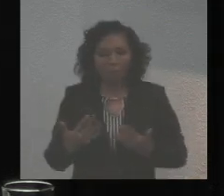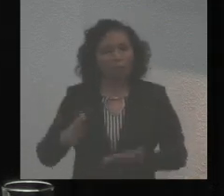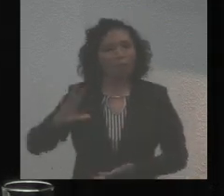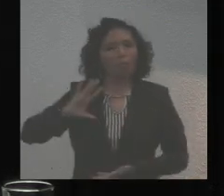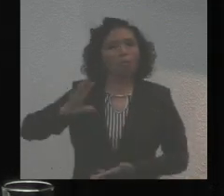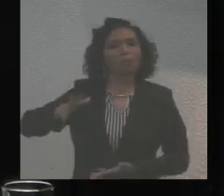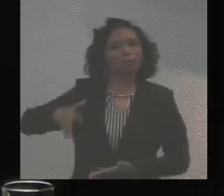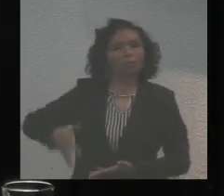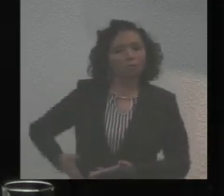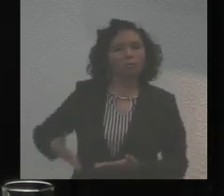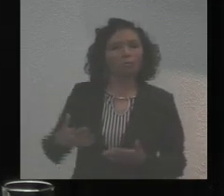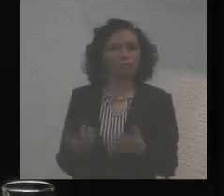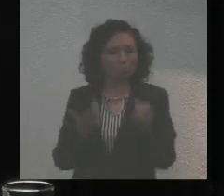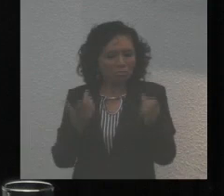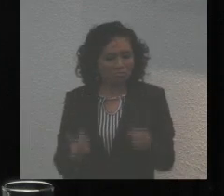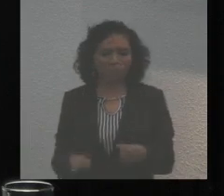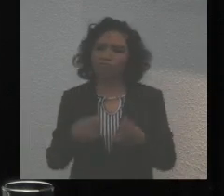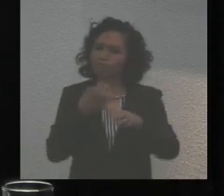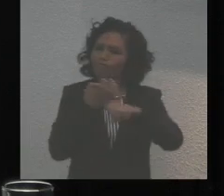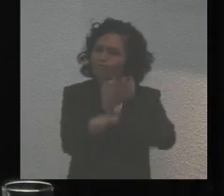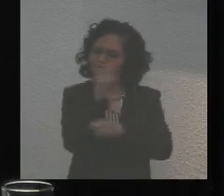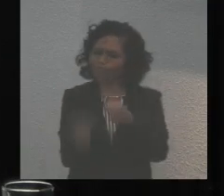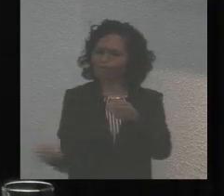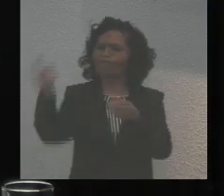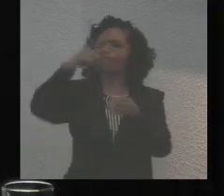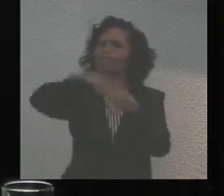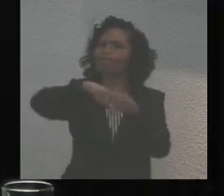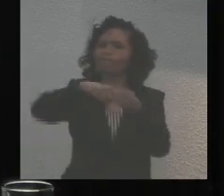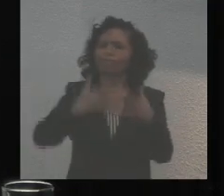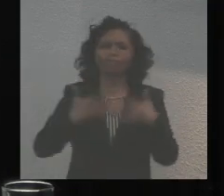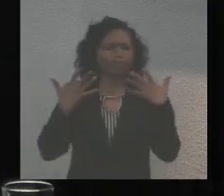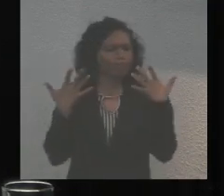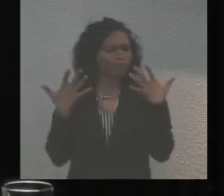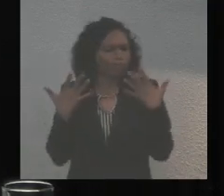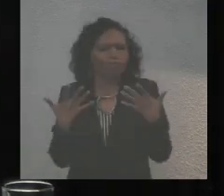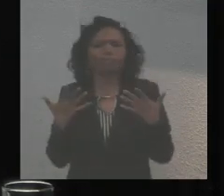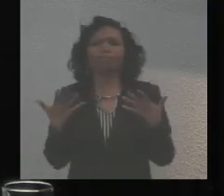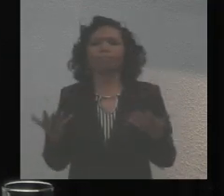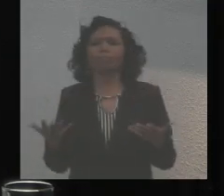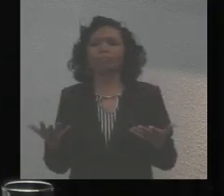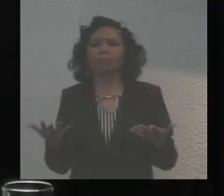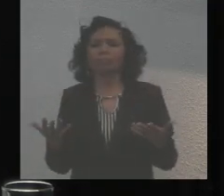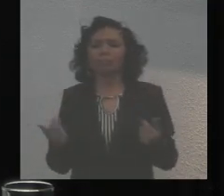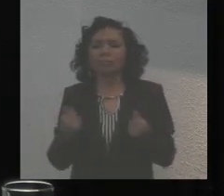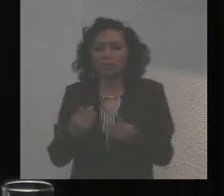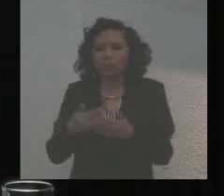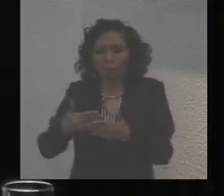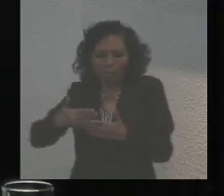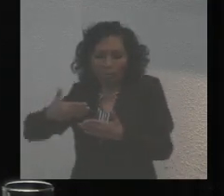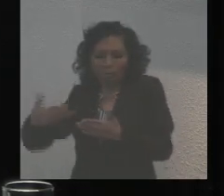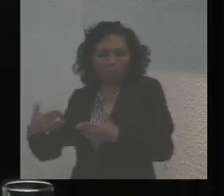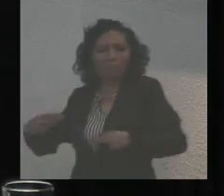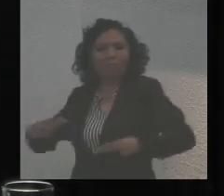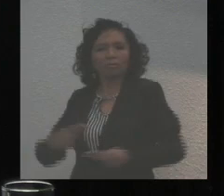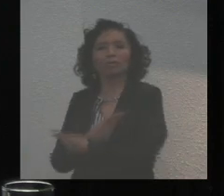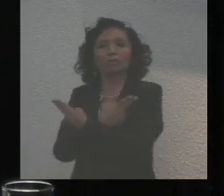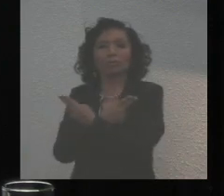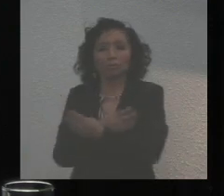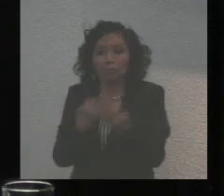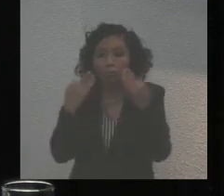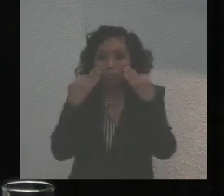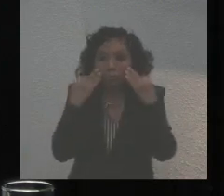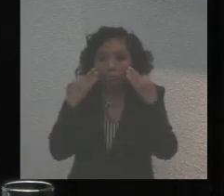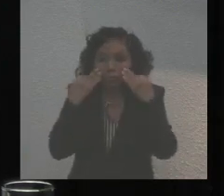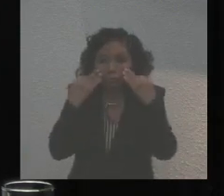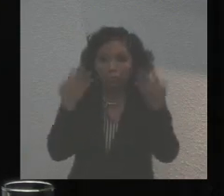orgullo y pertenencia a esta tierra, más allá, mucho más allá de donde hayamos nacido. Somos testigos,